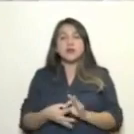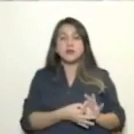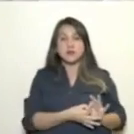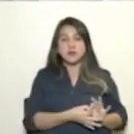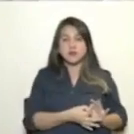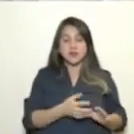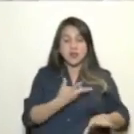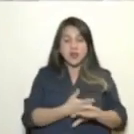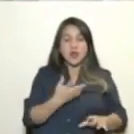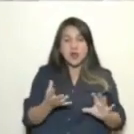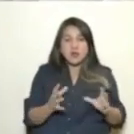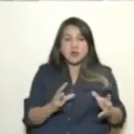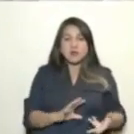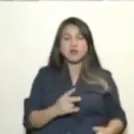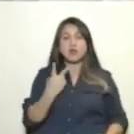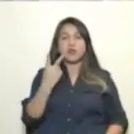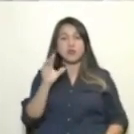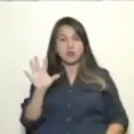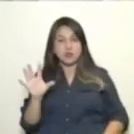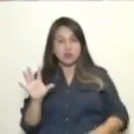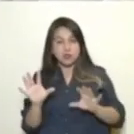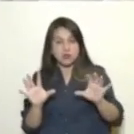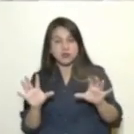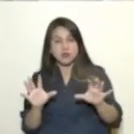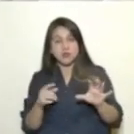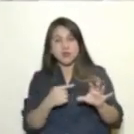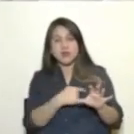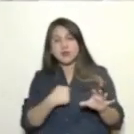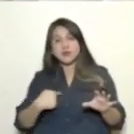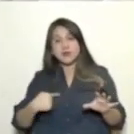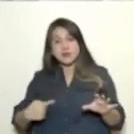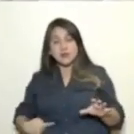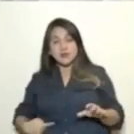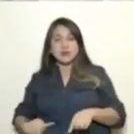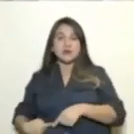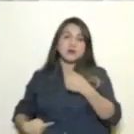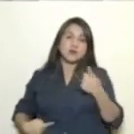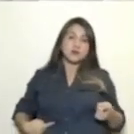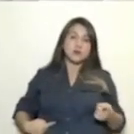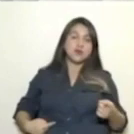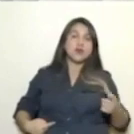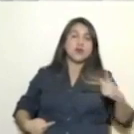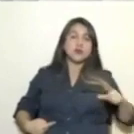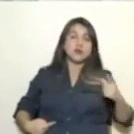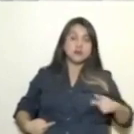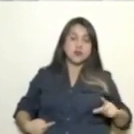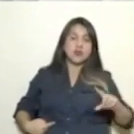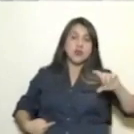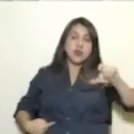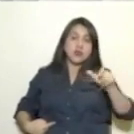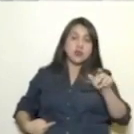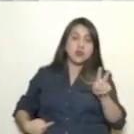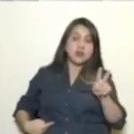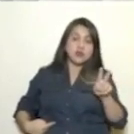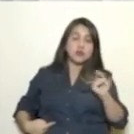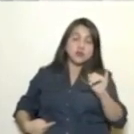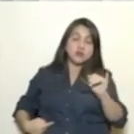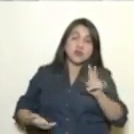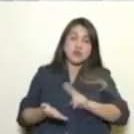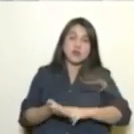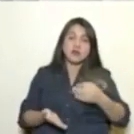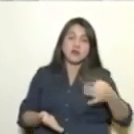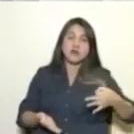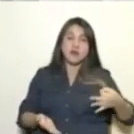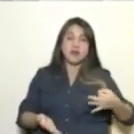un mundo de dos. China y Estados Unidos. El G2, sí es cierto. Cuando